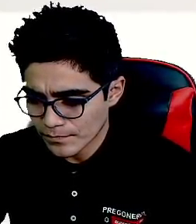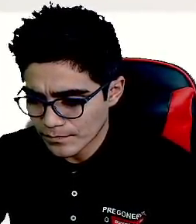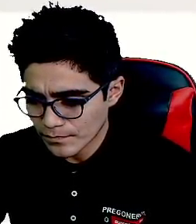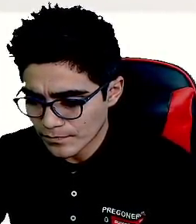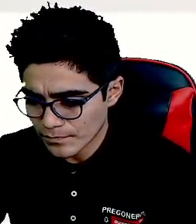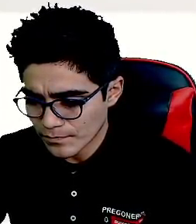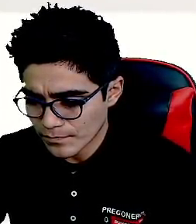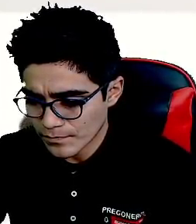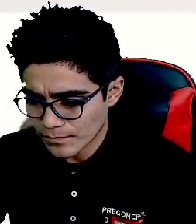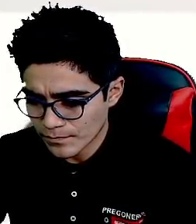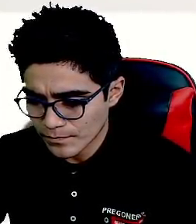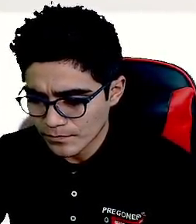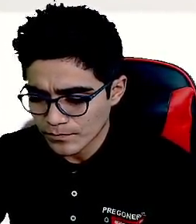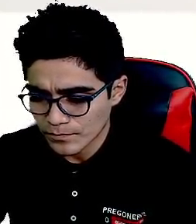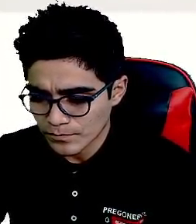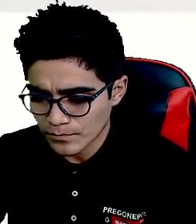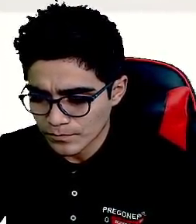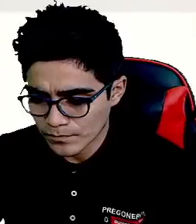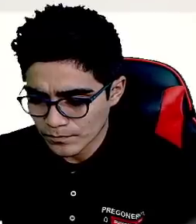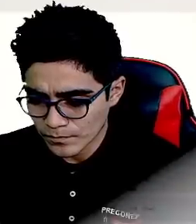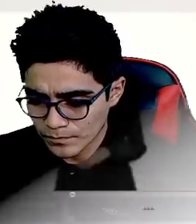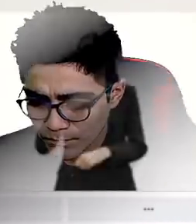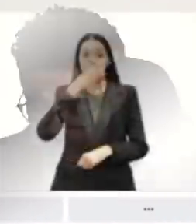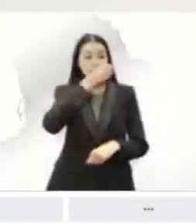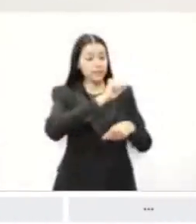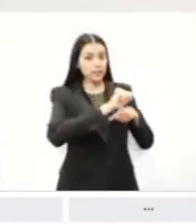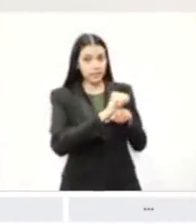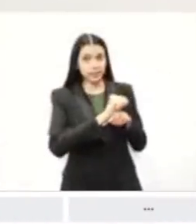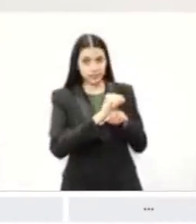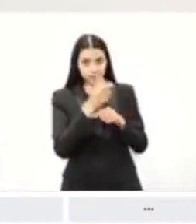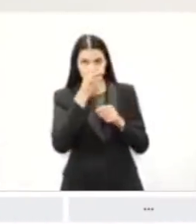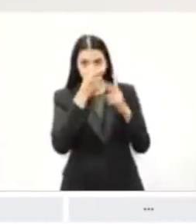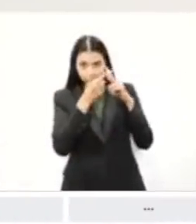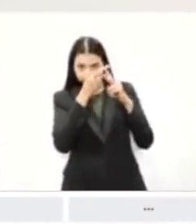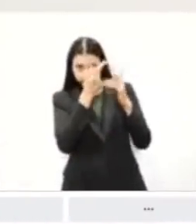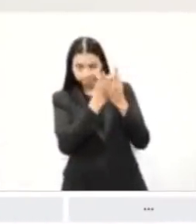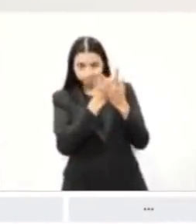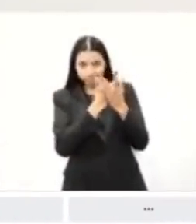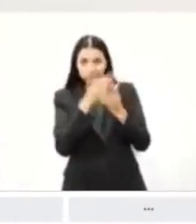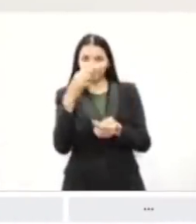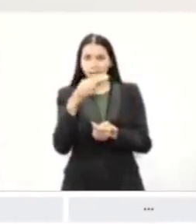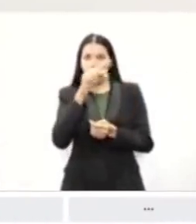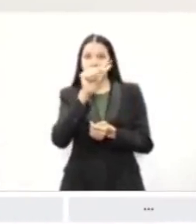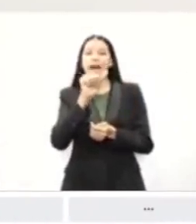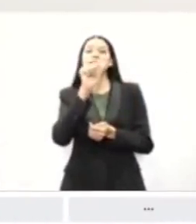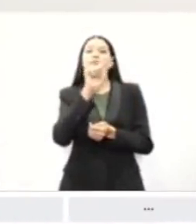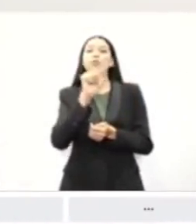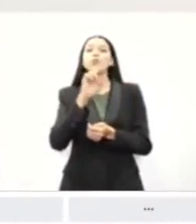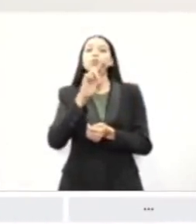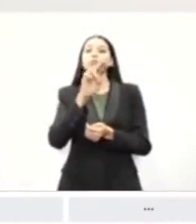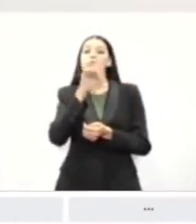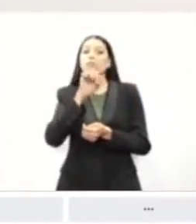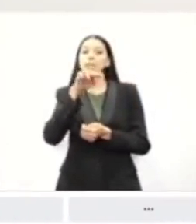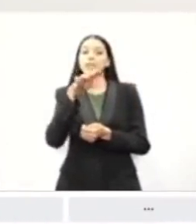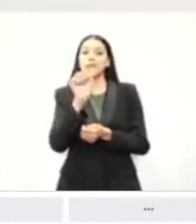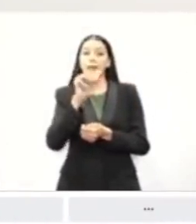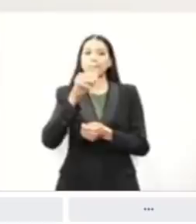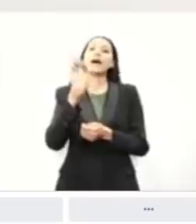El día de hoy está la secretaria de la Contraloría, Azucena Marín, que les vamos a